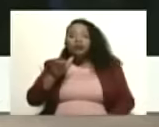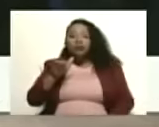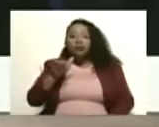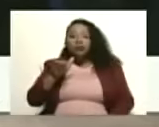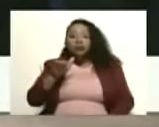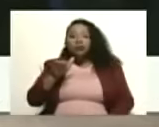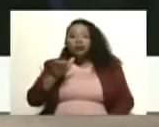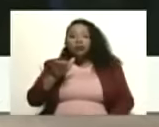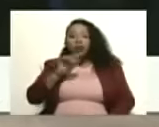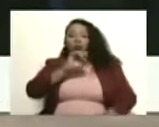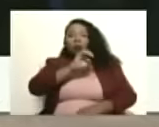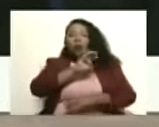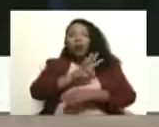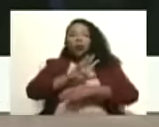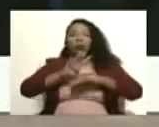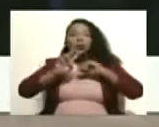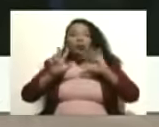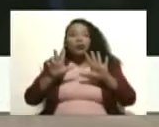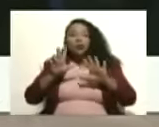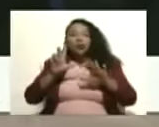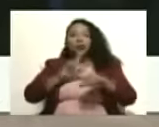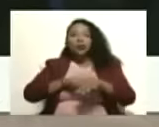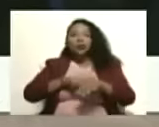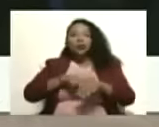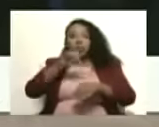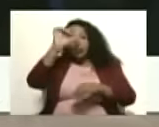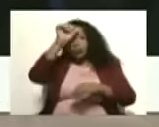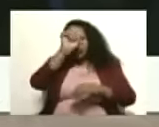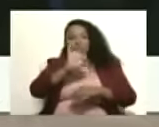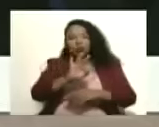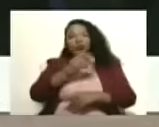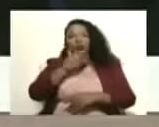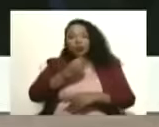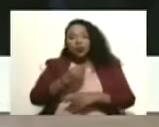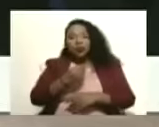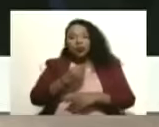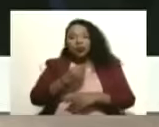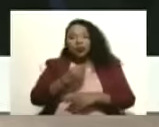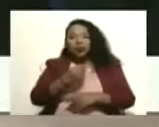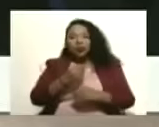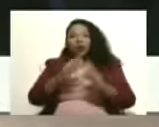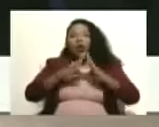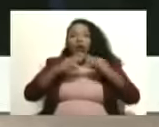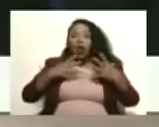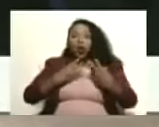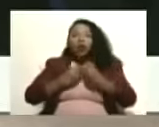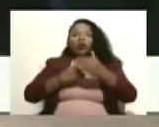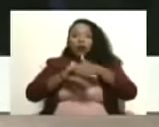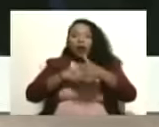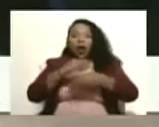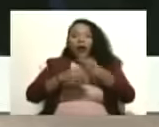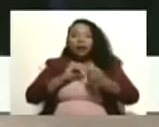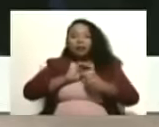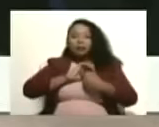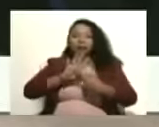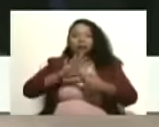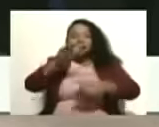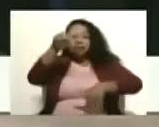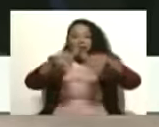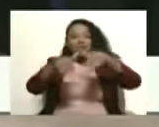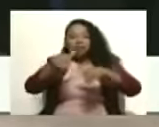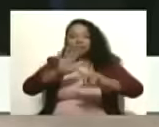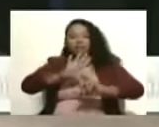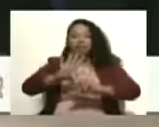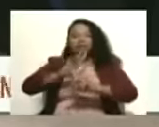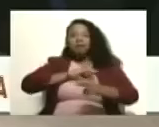escasas 48 horas. Este domingo 3 de diciembre vamos todas y todos a expresar nuestra